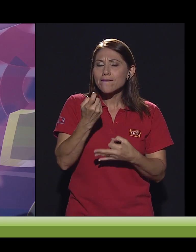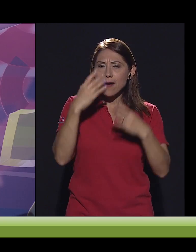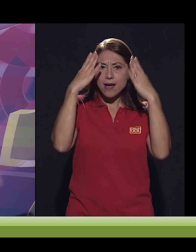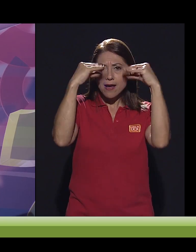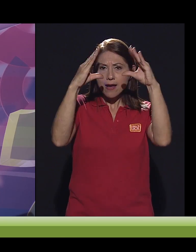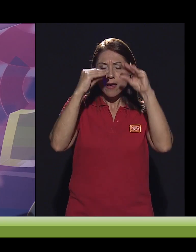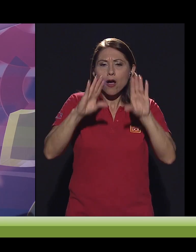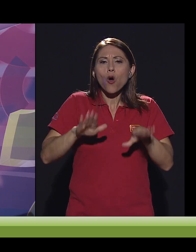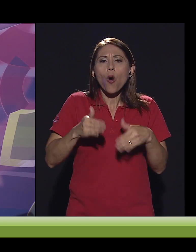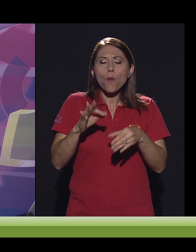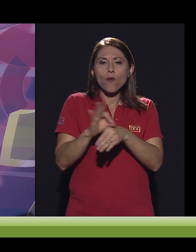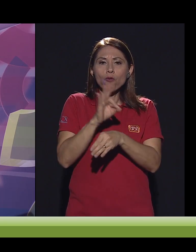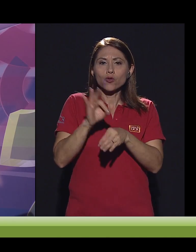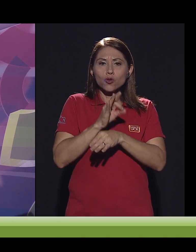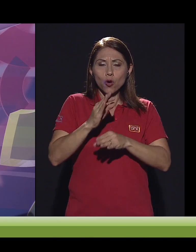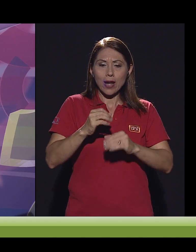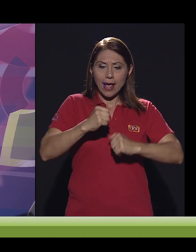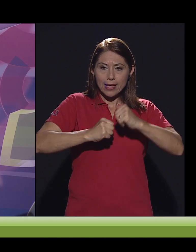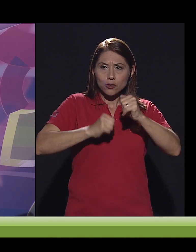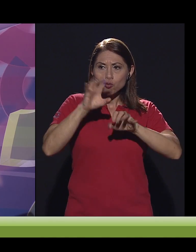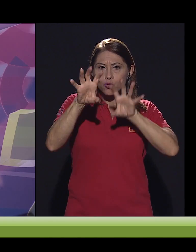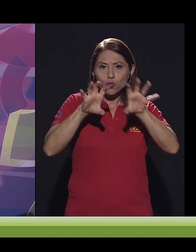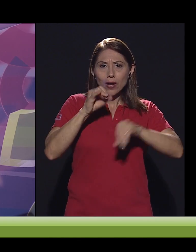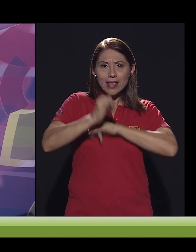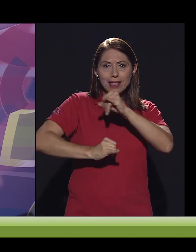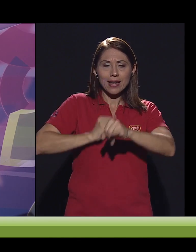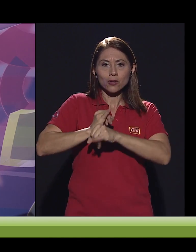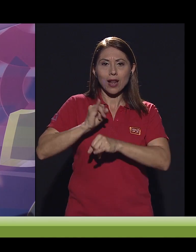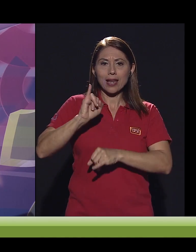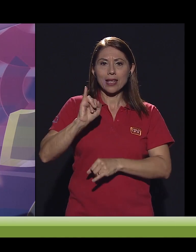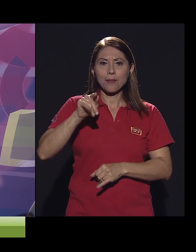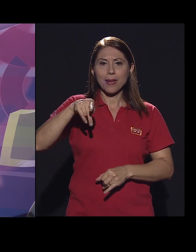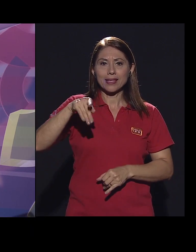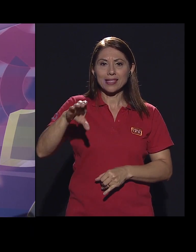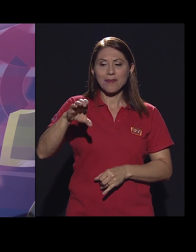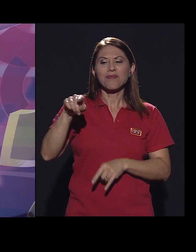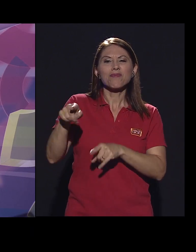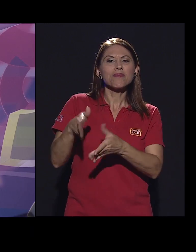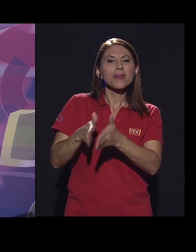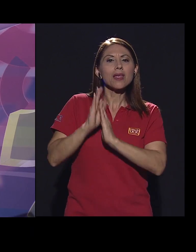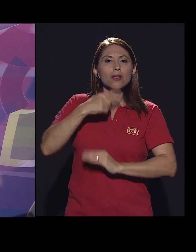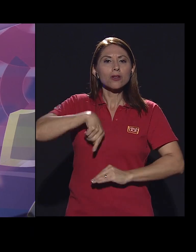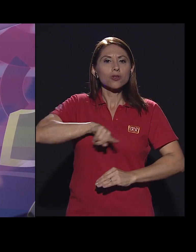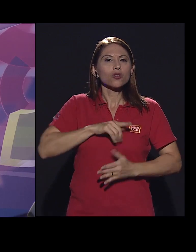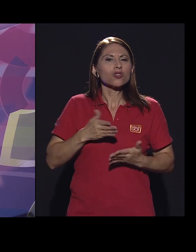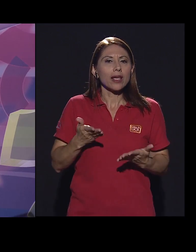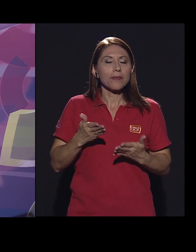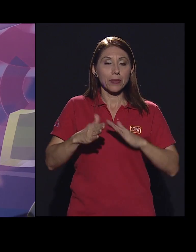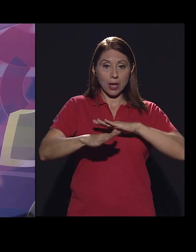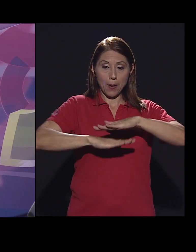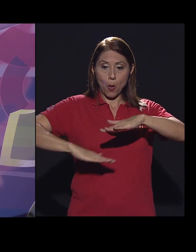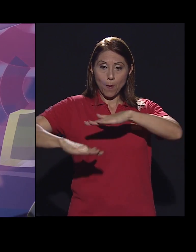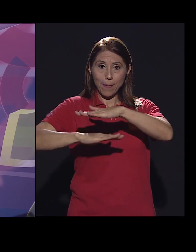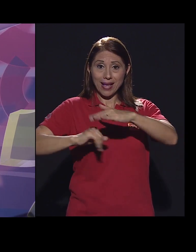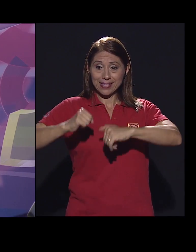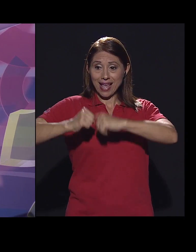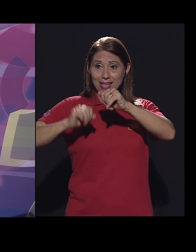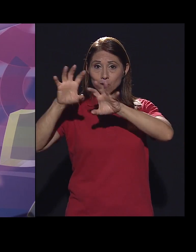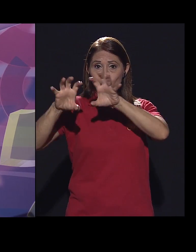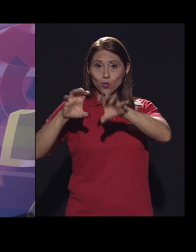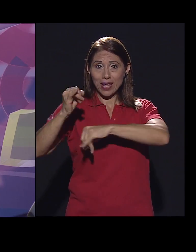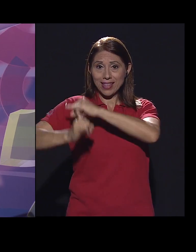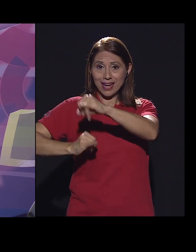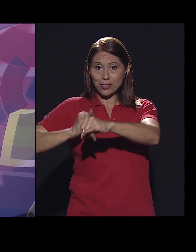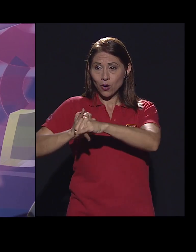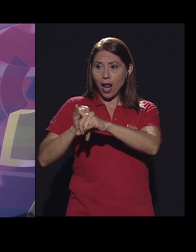desconocimiento, diría yo, en cómo funciona la estructura internacional del IPC, y el IPC lo que nos está pidiendo es que con base a la estructura internacional se